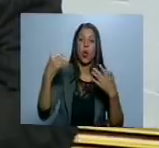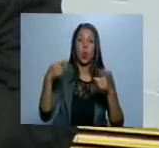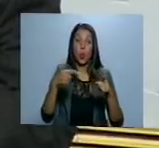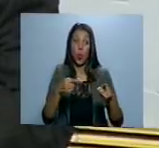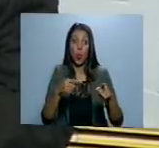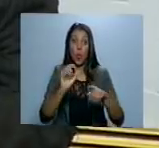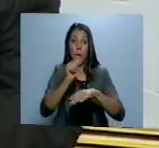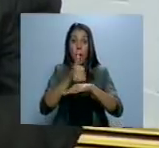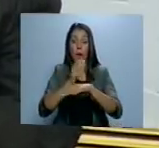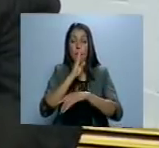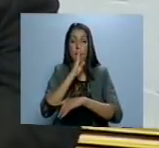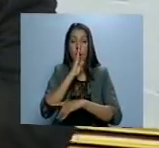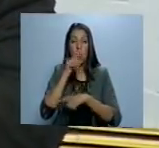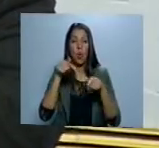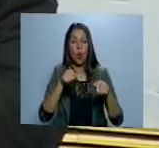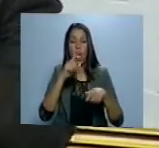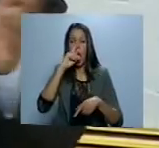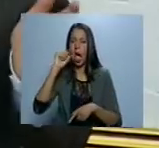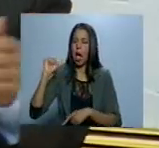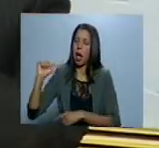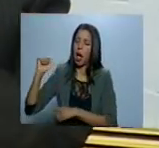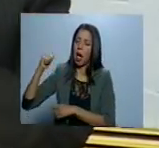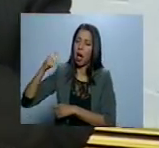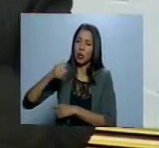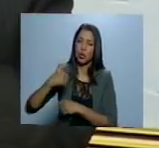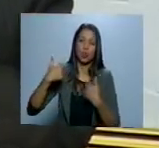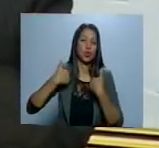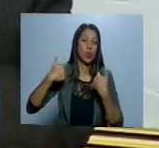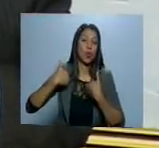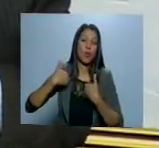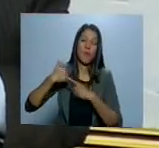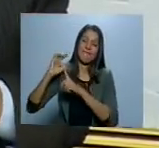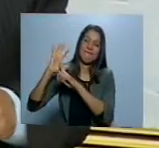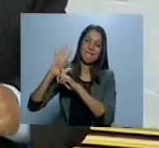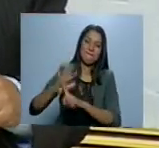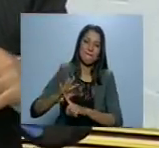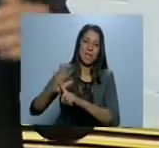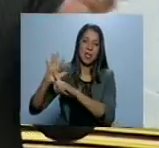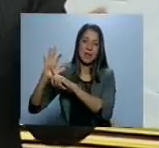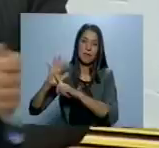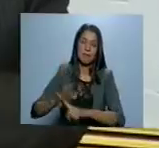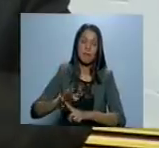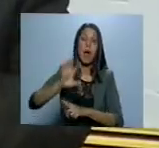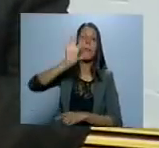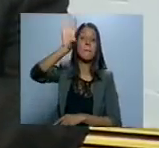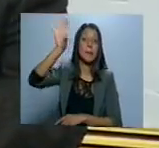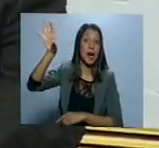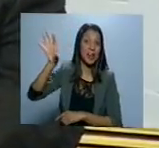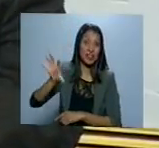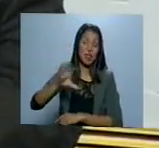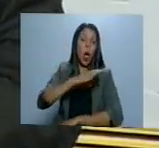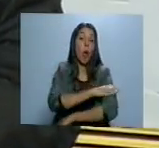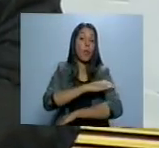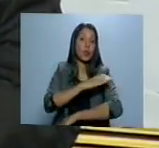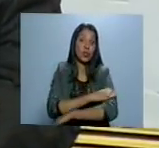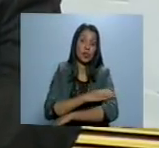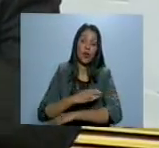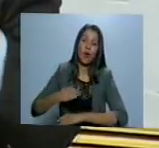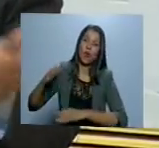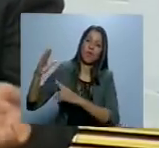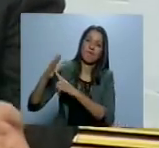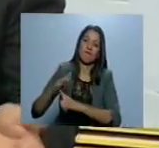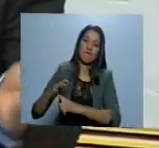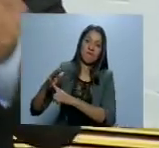organismo que en los últimos años viene siendo atacado por algunos sectores de la oposición